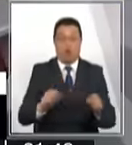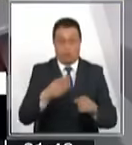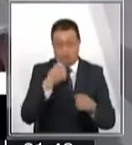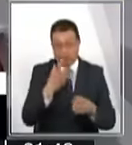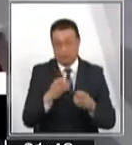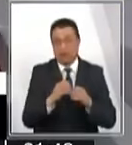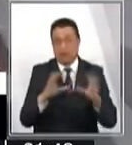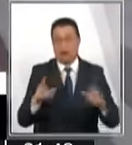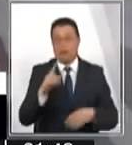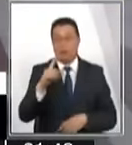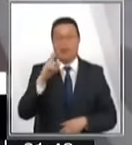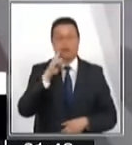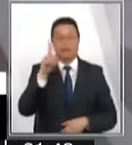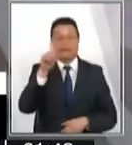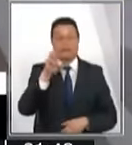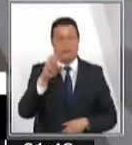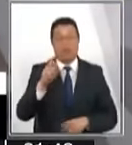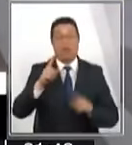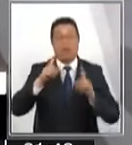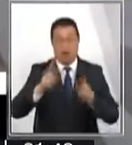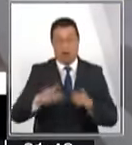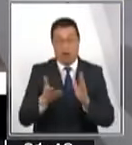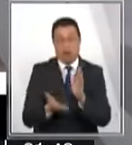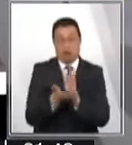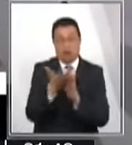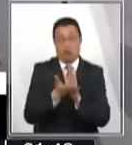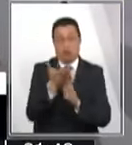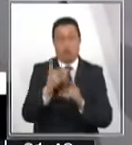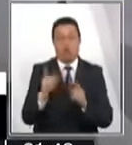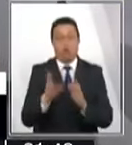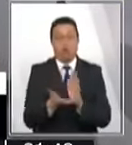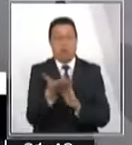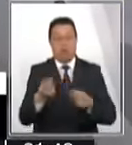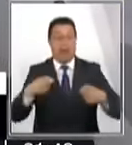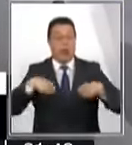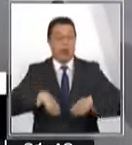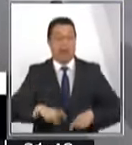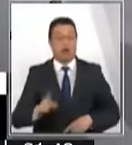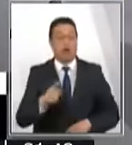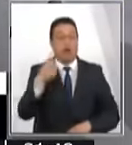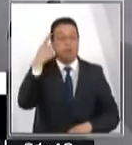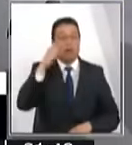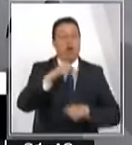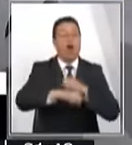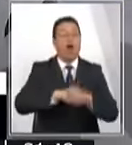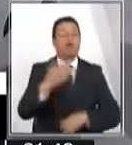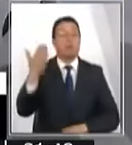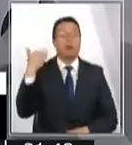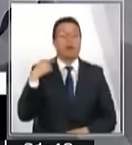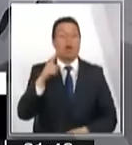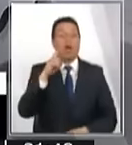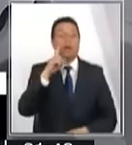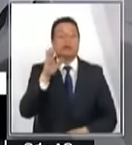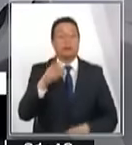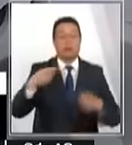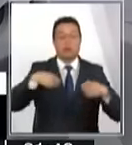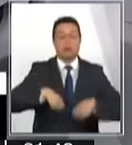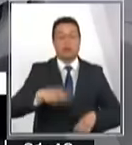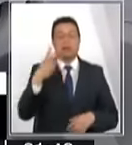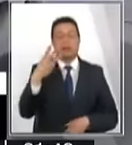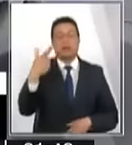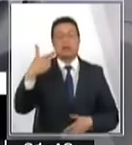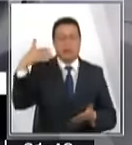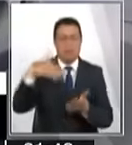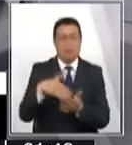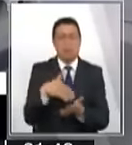isapres están obligadas a subir sus precios y que no lo hacen para aumentar sus ganancias sin embargo el año pasado las isapres tuvieron utilidades por 37,000 millones de